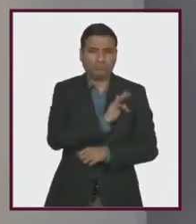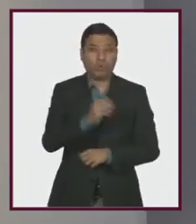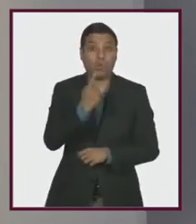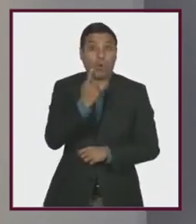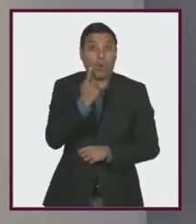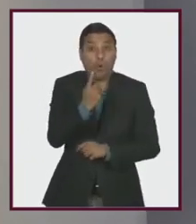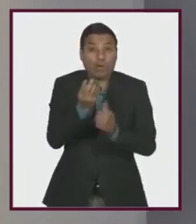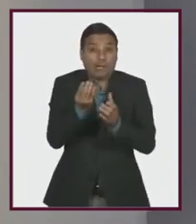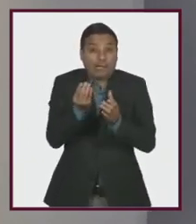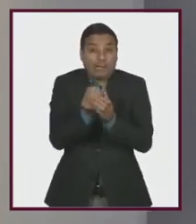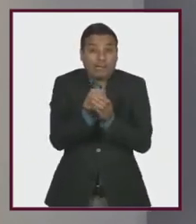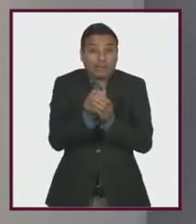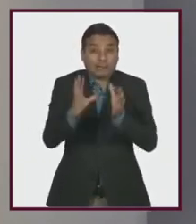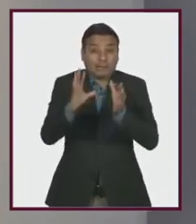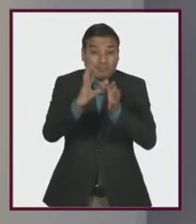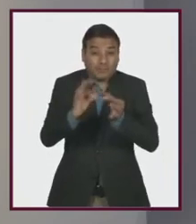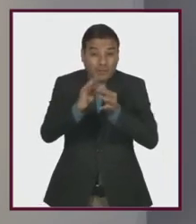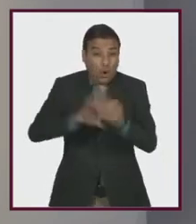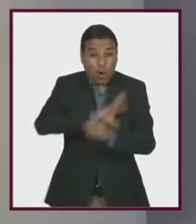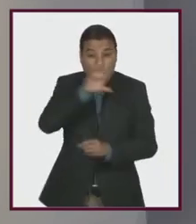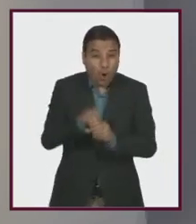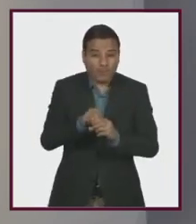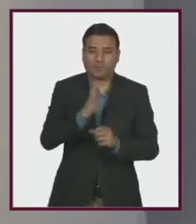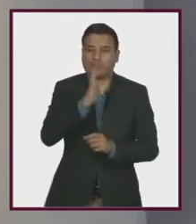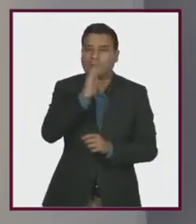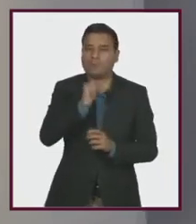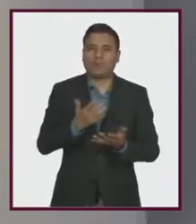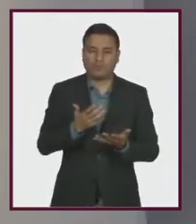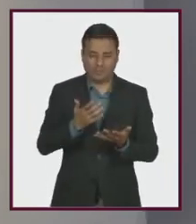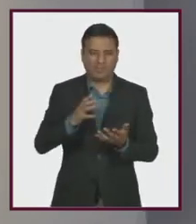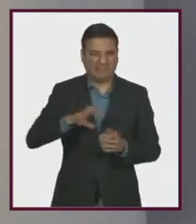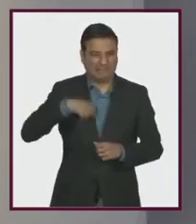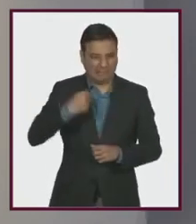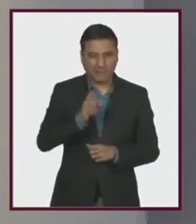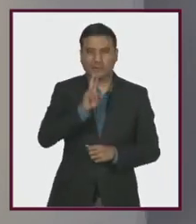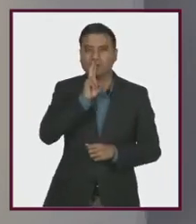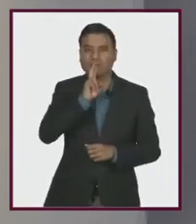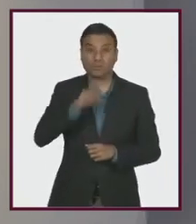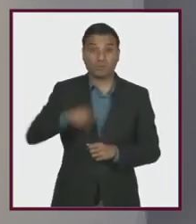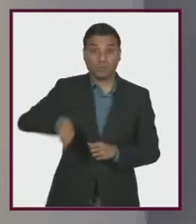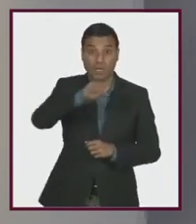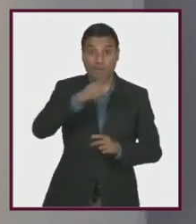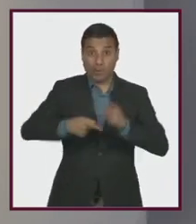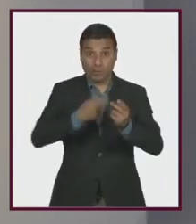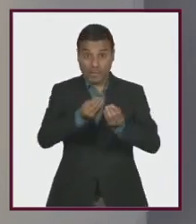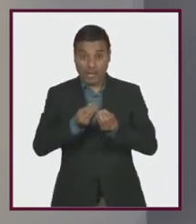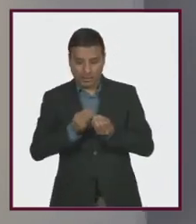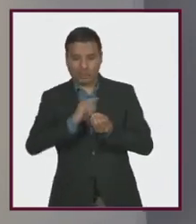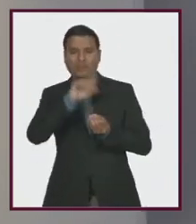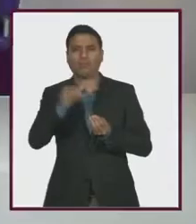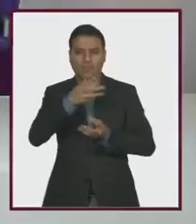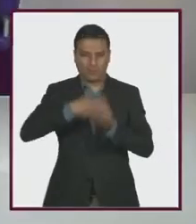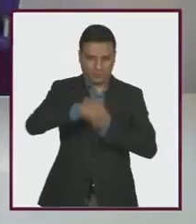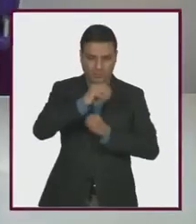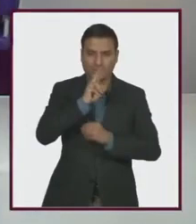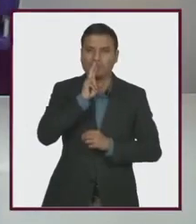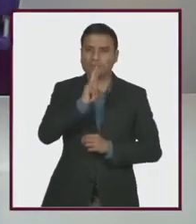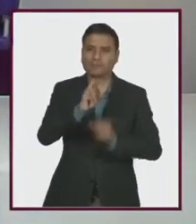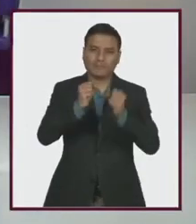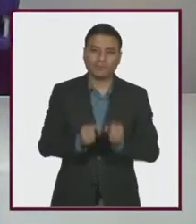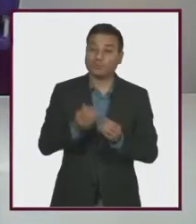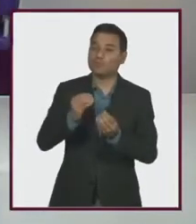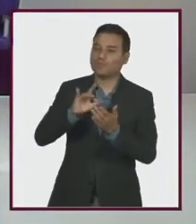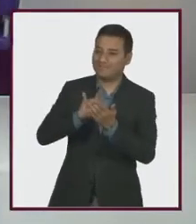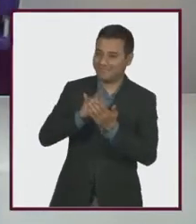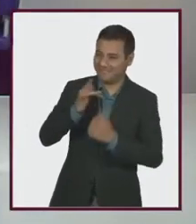a resolverlas todas, pero intentaremos y si no las envían, por supuesto que les haremos llegar las respuestas. Entonces, muchísimas aquí